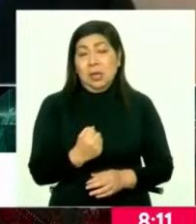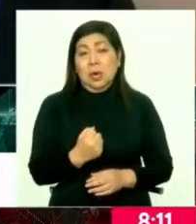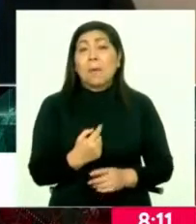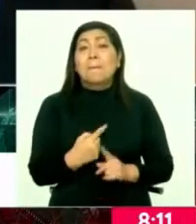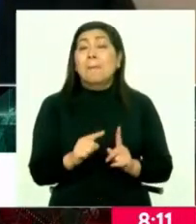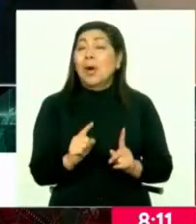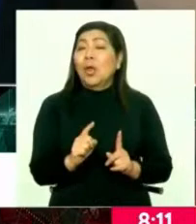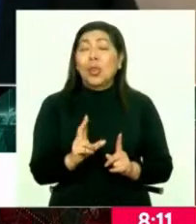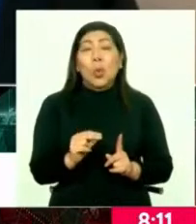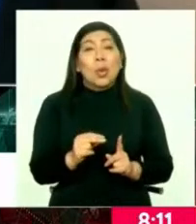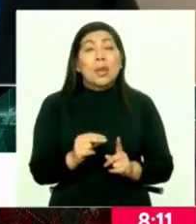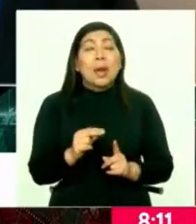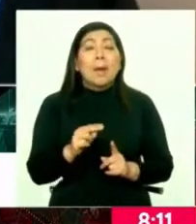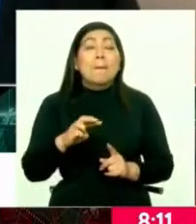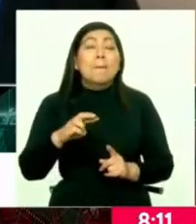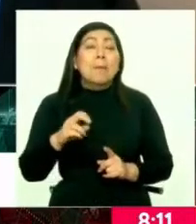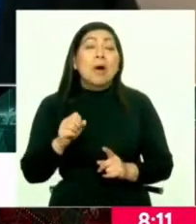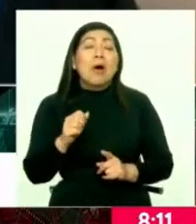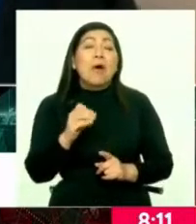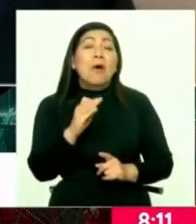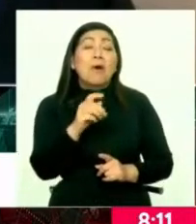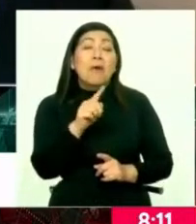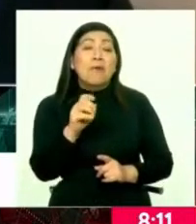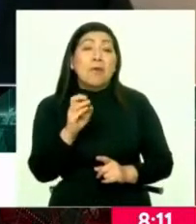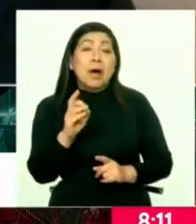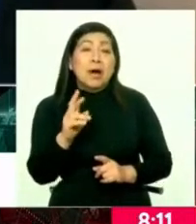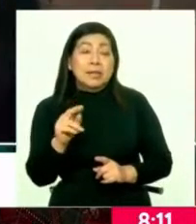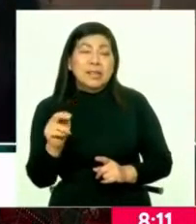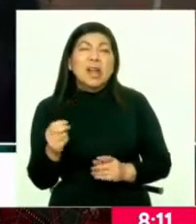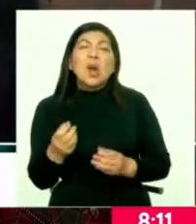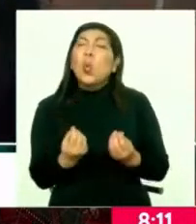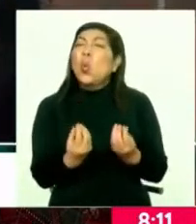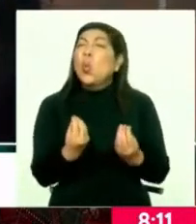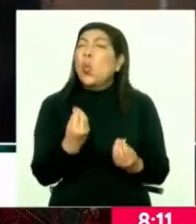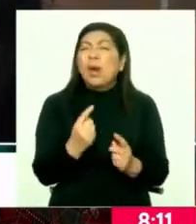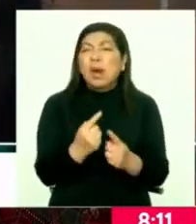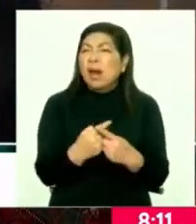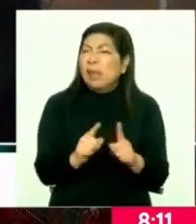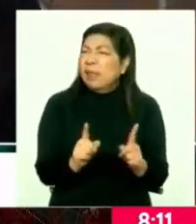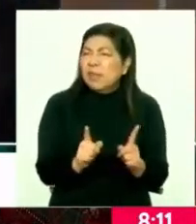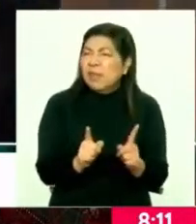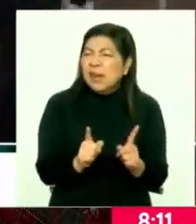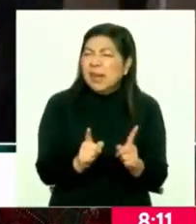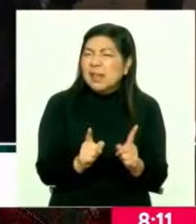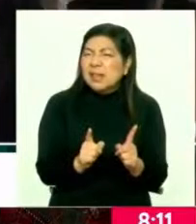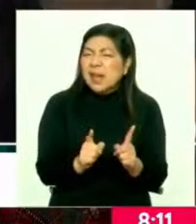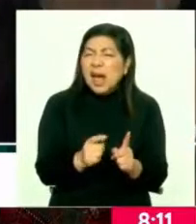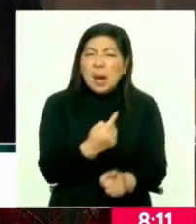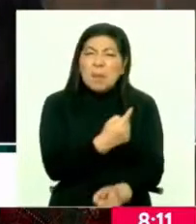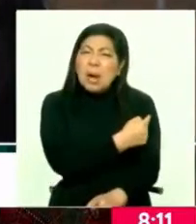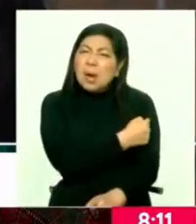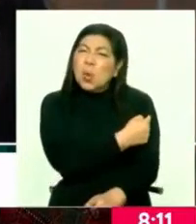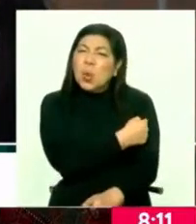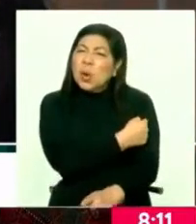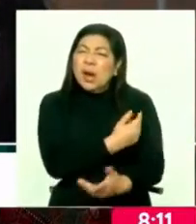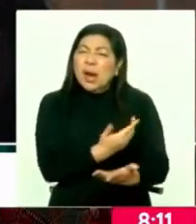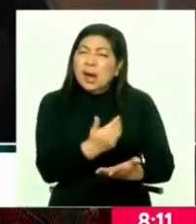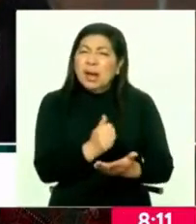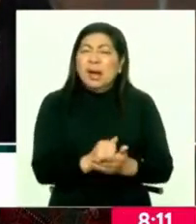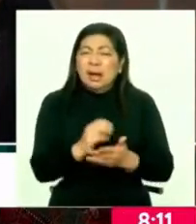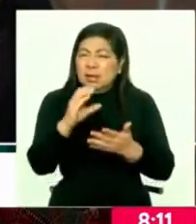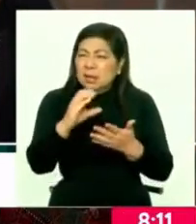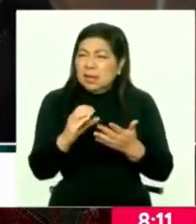las vacunas nuevas bivalentes, tanto de Pfizer como de Moderna. ¿Y cuál es la diferencia, doctor, si nos pudiera explicar